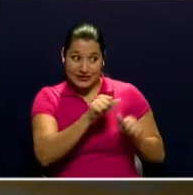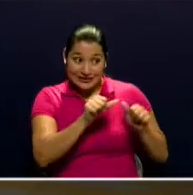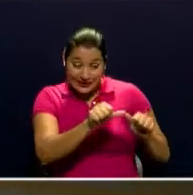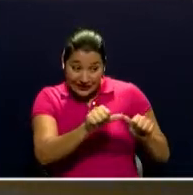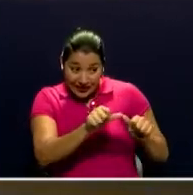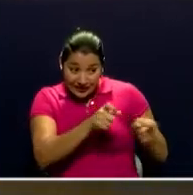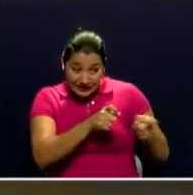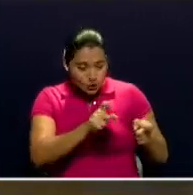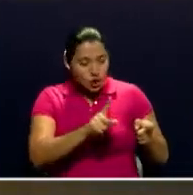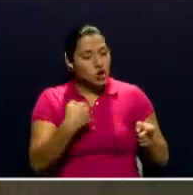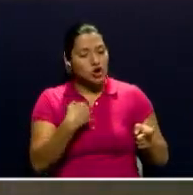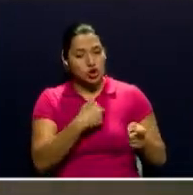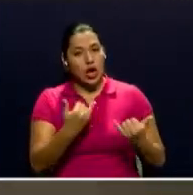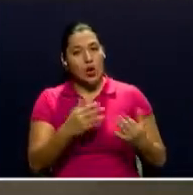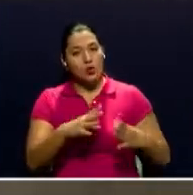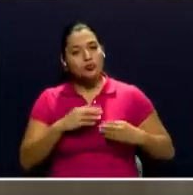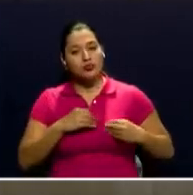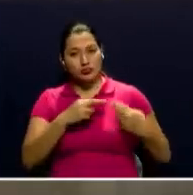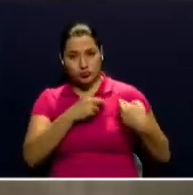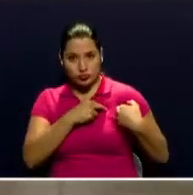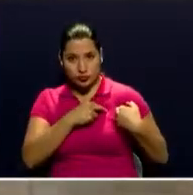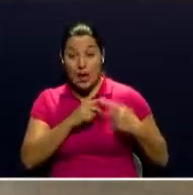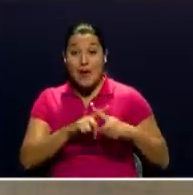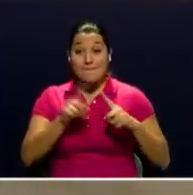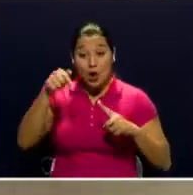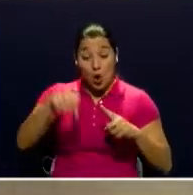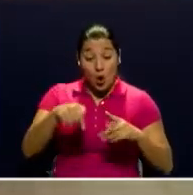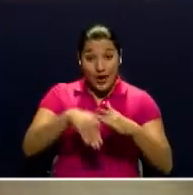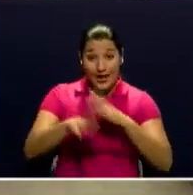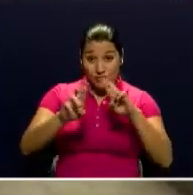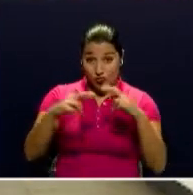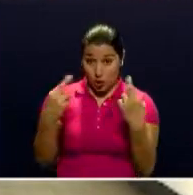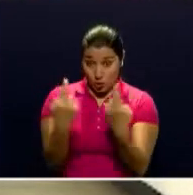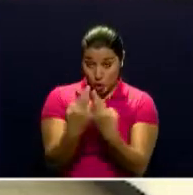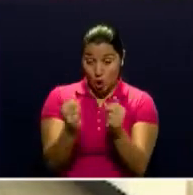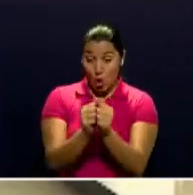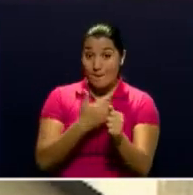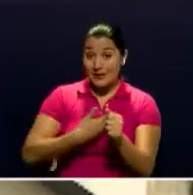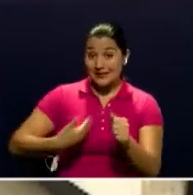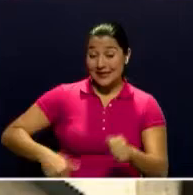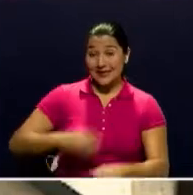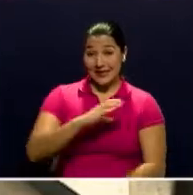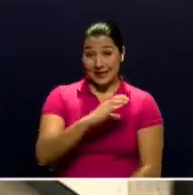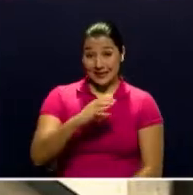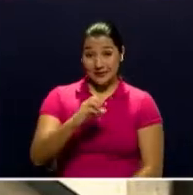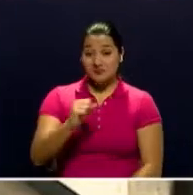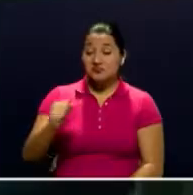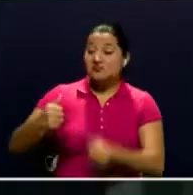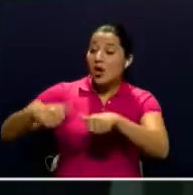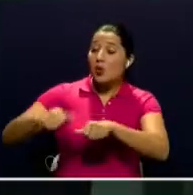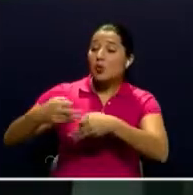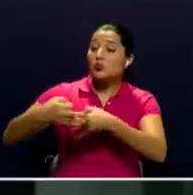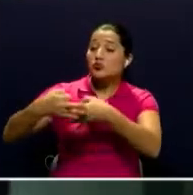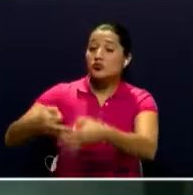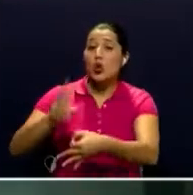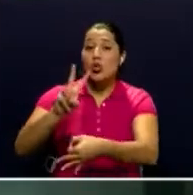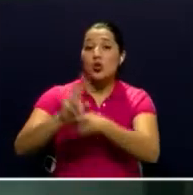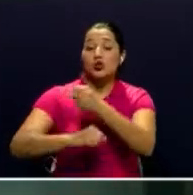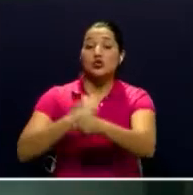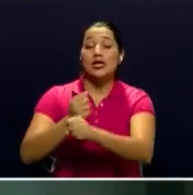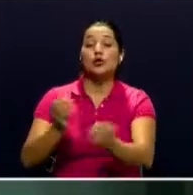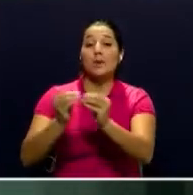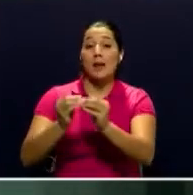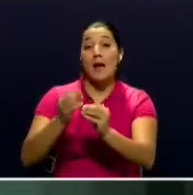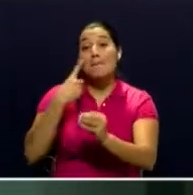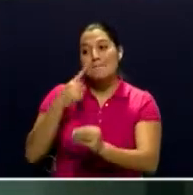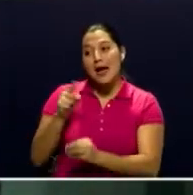en una reunión en Casa Presidencial con el presidente ejecutivo de la Caja, se acordó dar una prórroga de aproximadamente 2 años